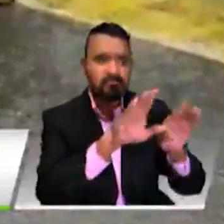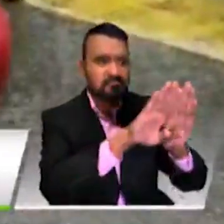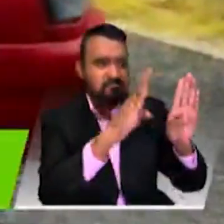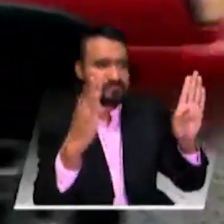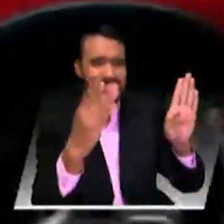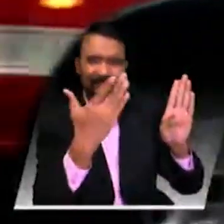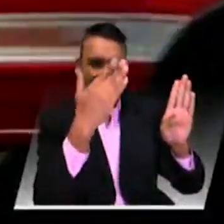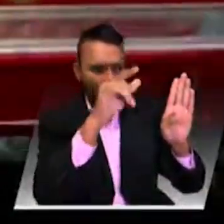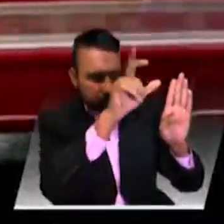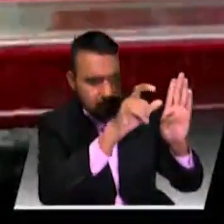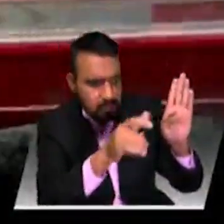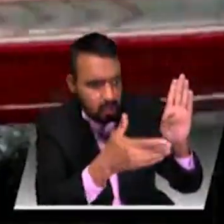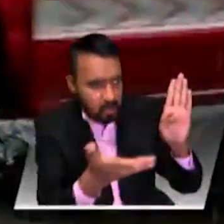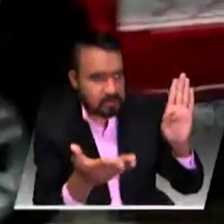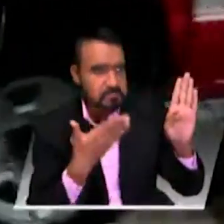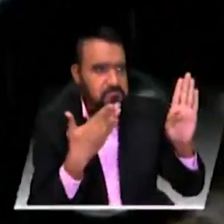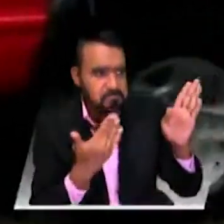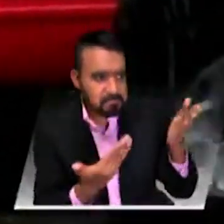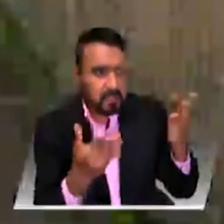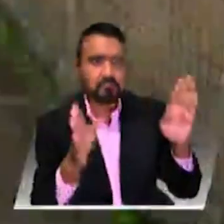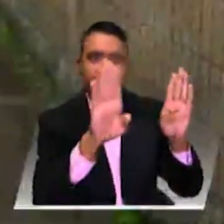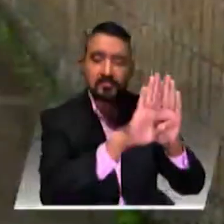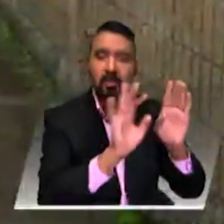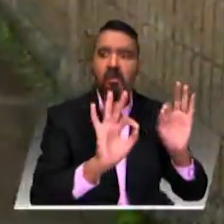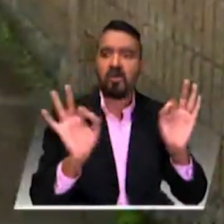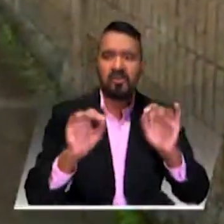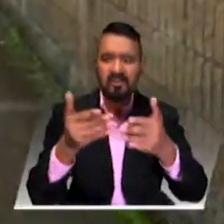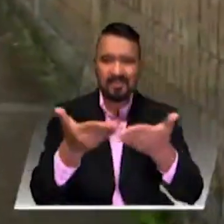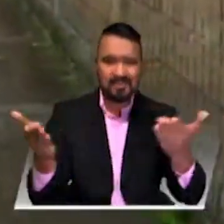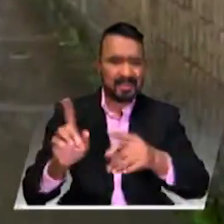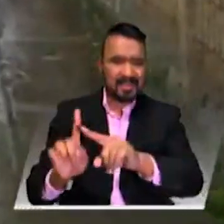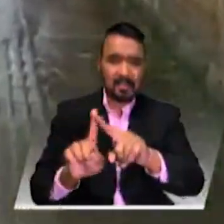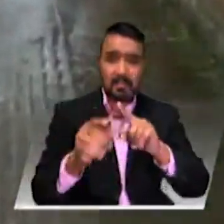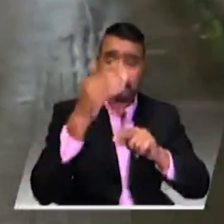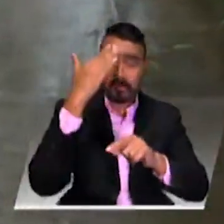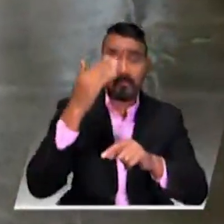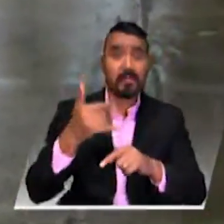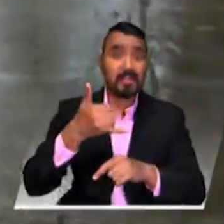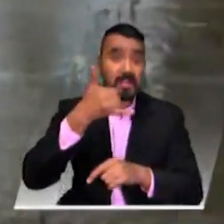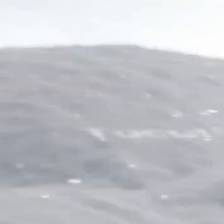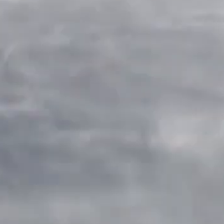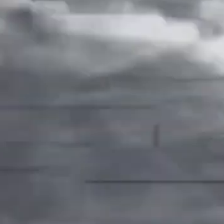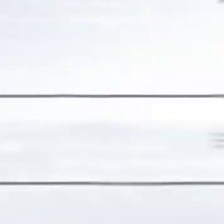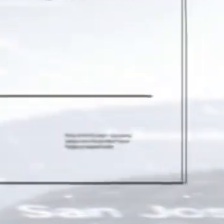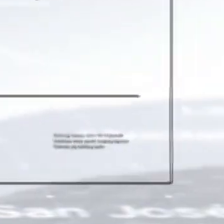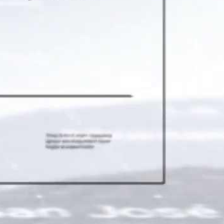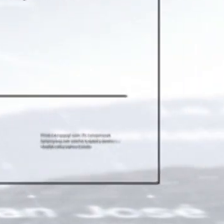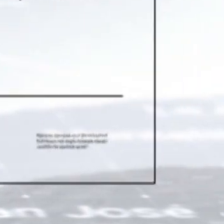teléfonos con los organismos de atención de emergencias como los bomberos, la Defensa Civil y la Cruz Roja.